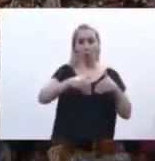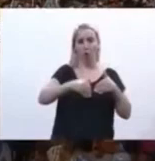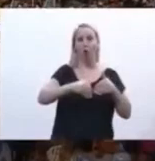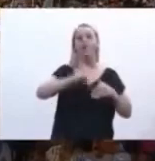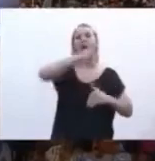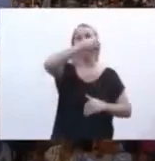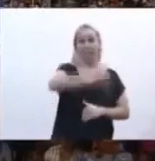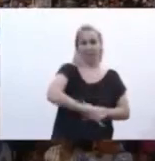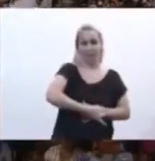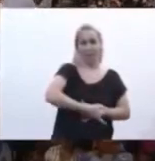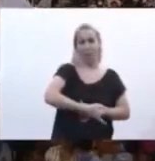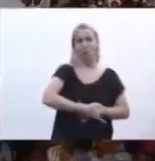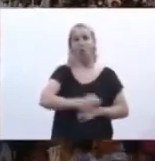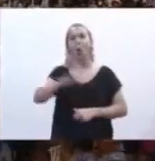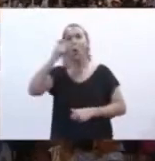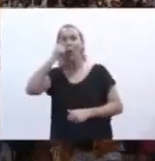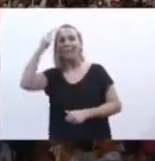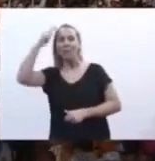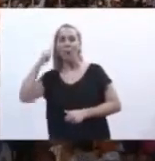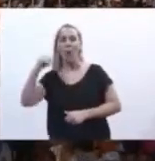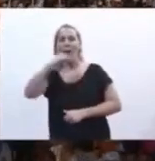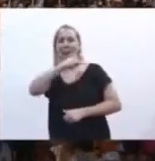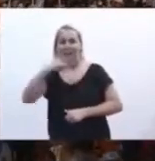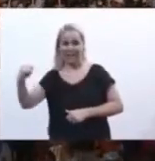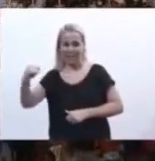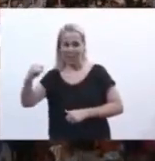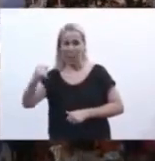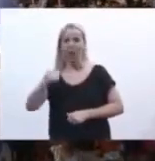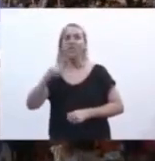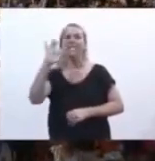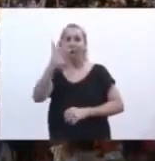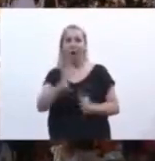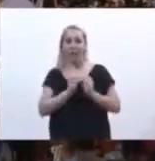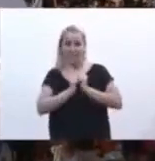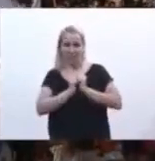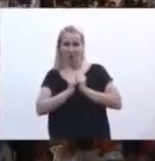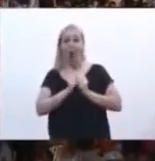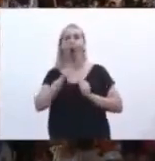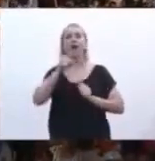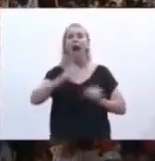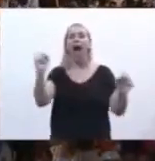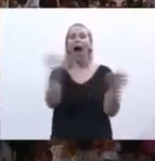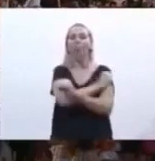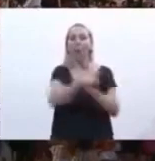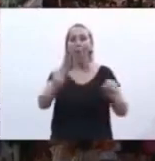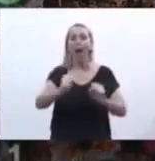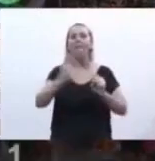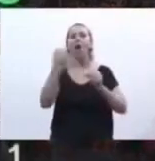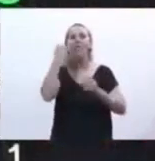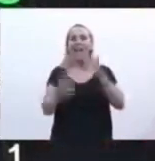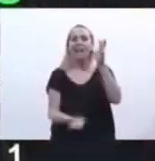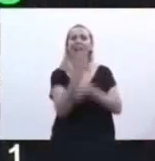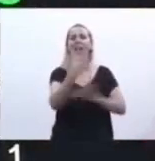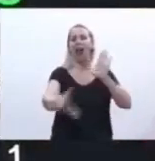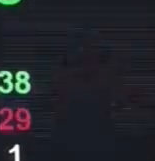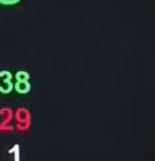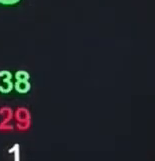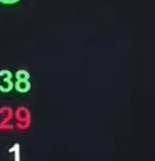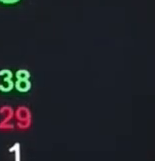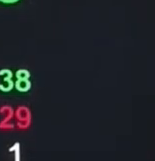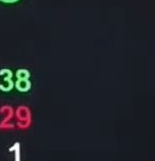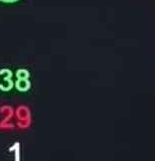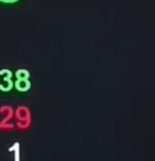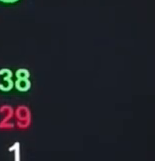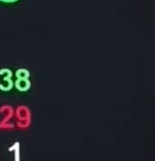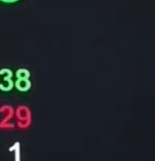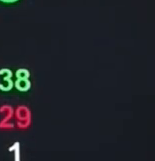38 votos afirmativos y 29 negativos y una abstención. Resulta aprobado, se convierte en ley y se gira al